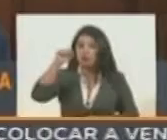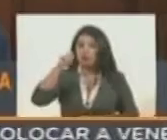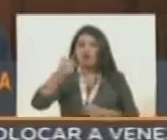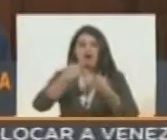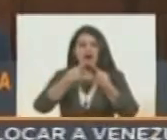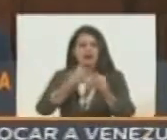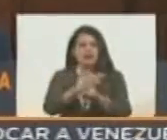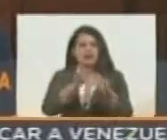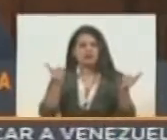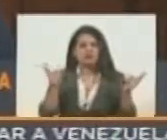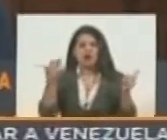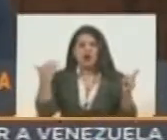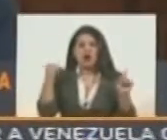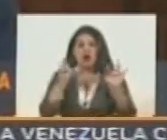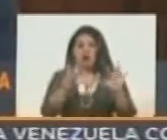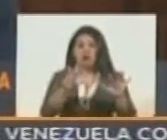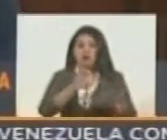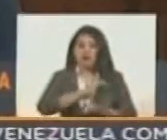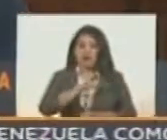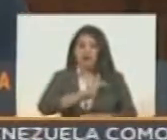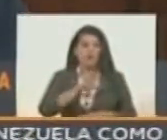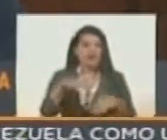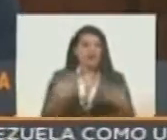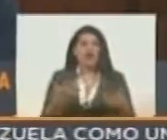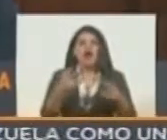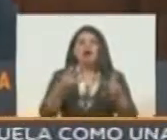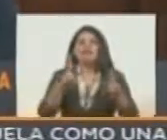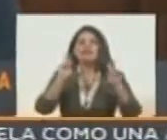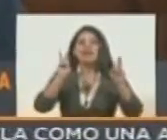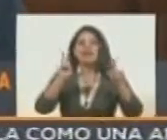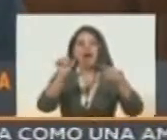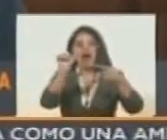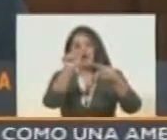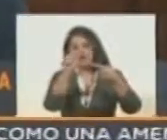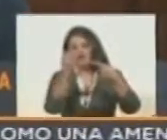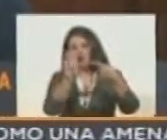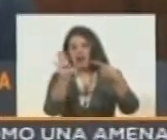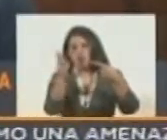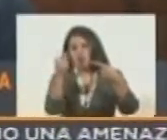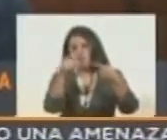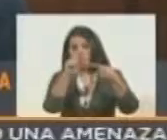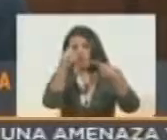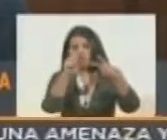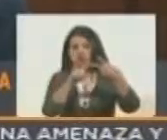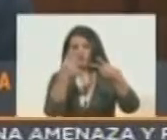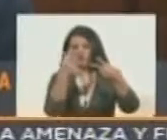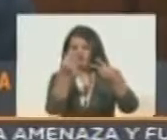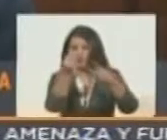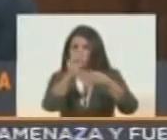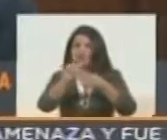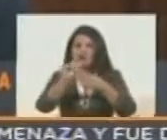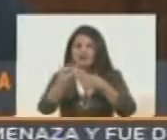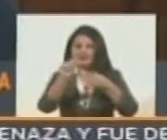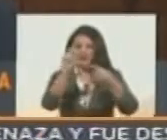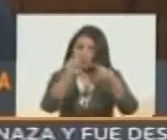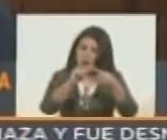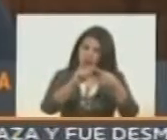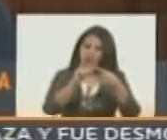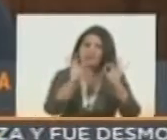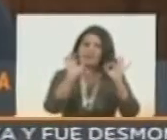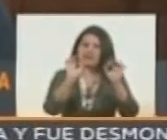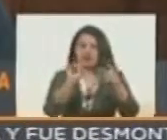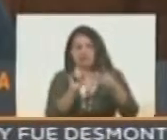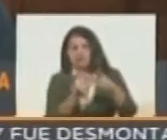enero la nueva política cambiaria, que era el resultado de un arduo debate que se dio en el